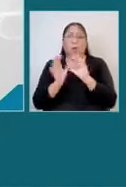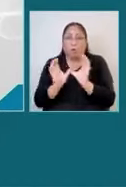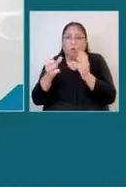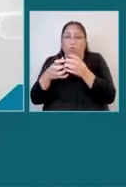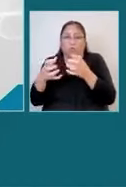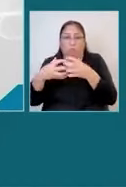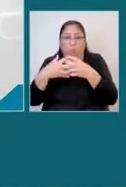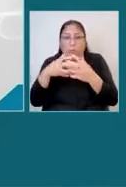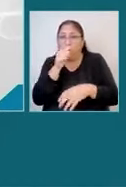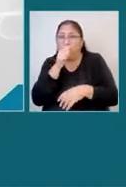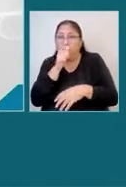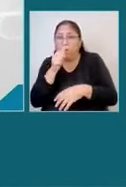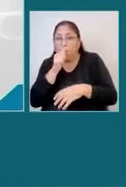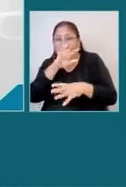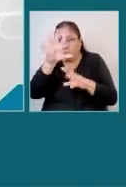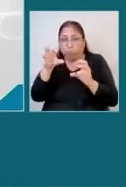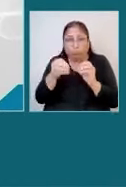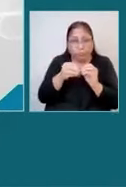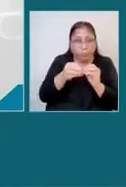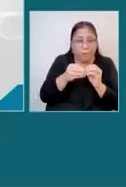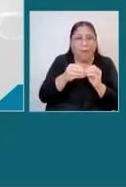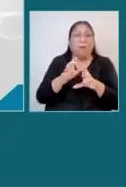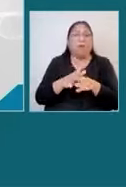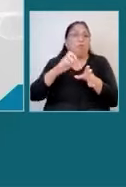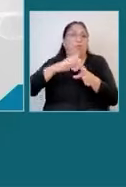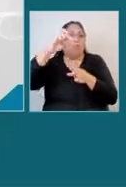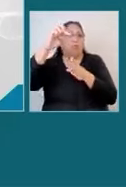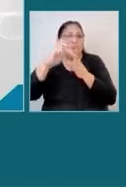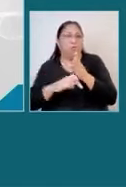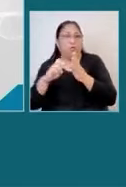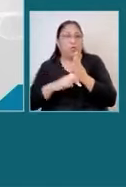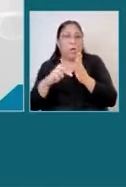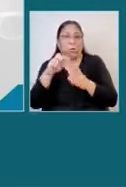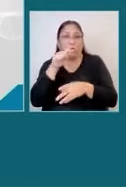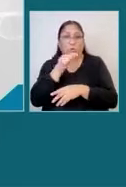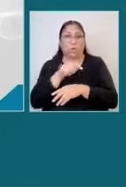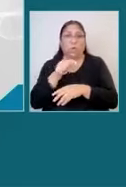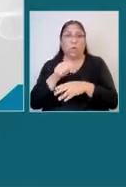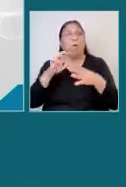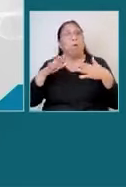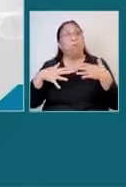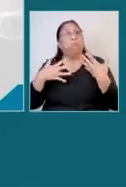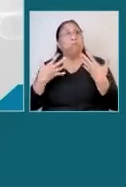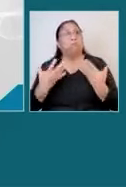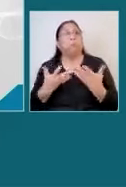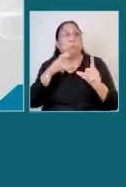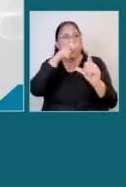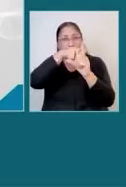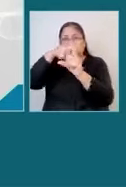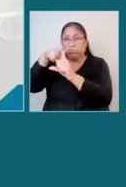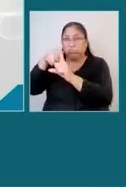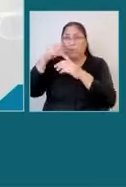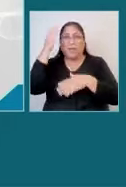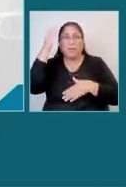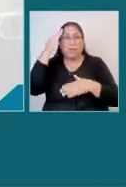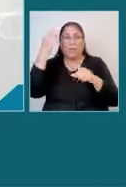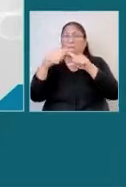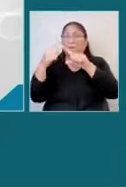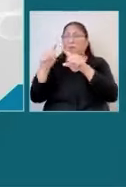a los privados, al ecosistema, ¿no? A través de proyectos en donde se puedan identificar y dimensionar una serie